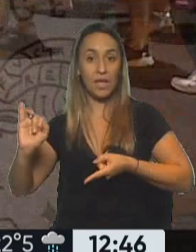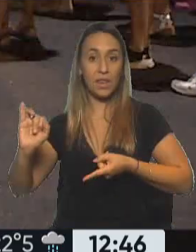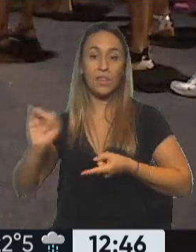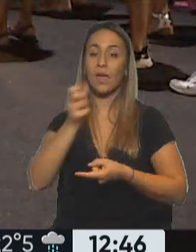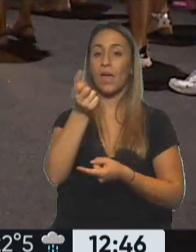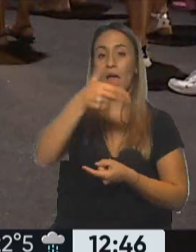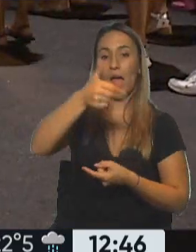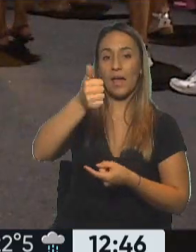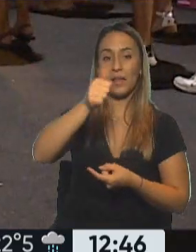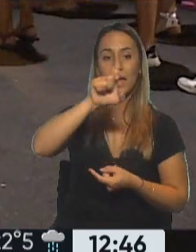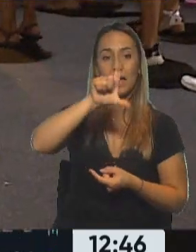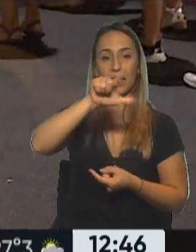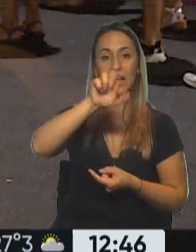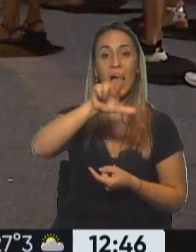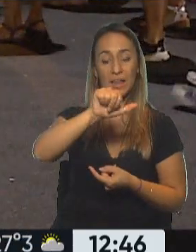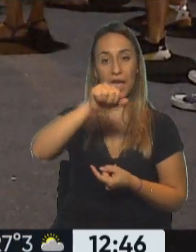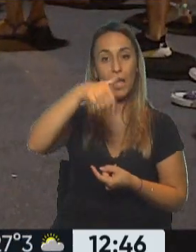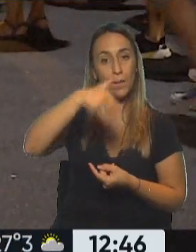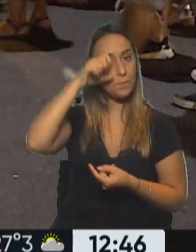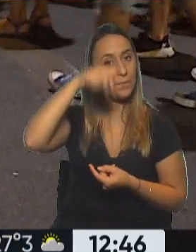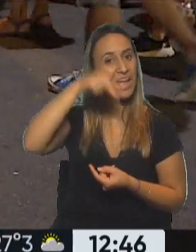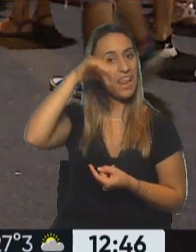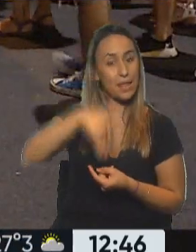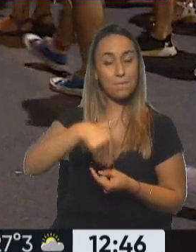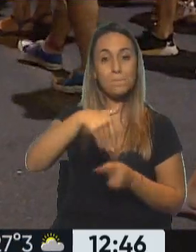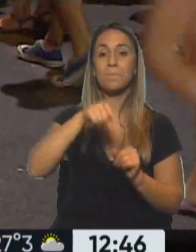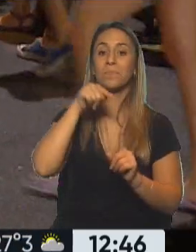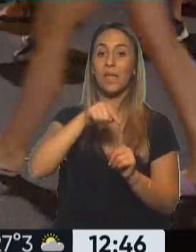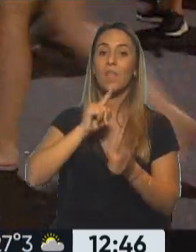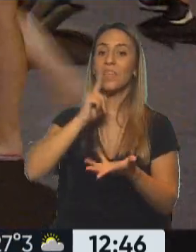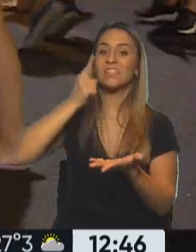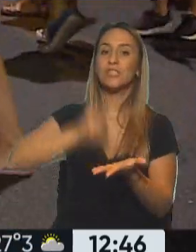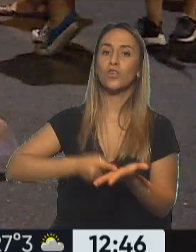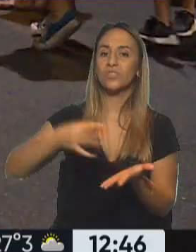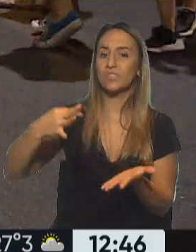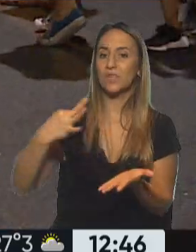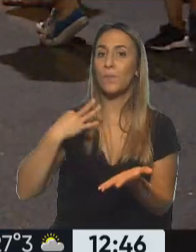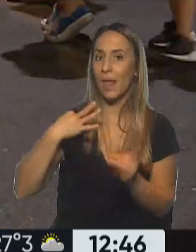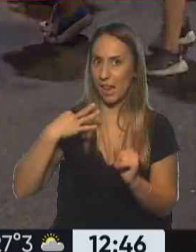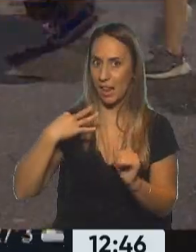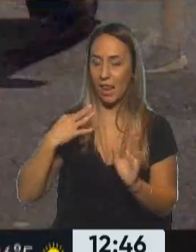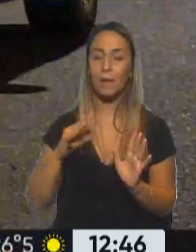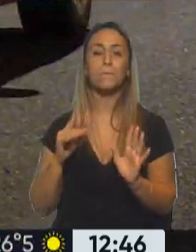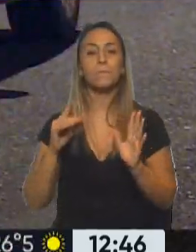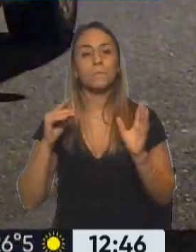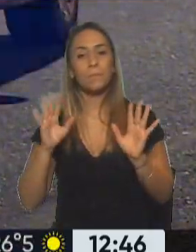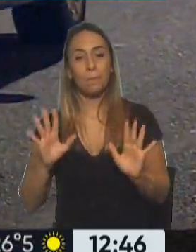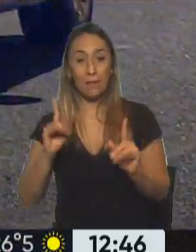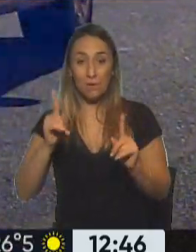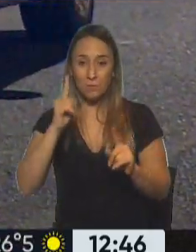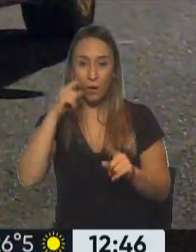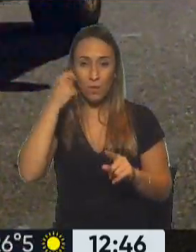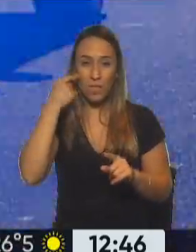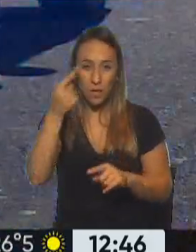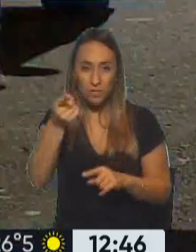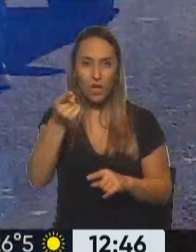Ana Clara Menem, que es la que toma la decisión en lo civil, no la detención Marisa, de la mamá. estamos viendo en este momento las imágenes. A muchos de